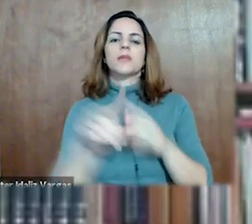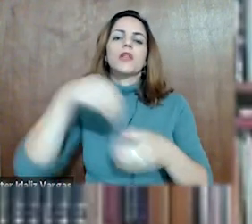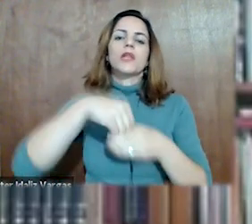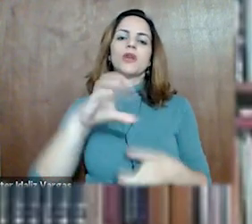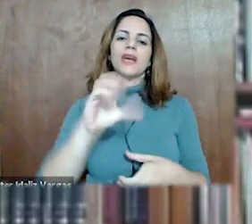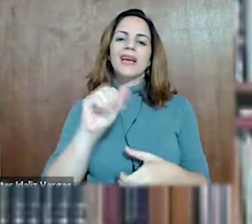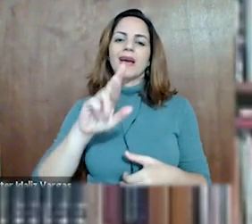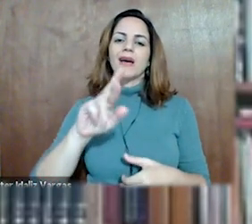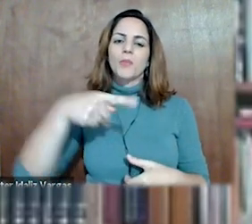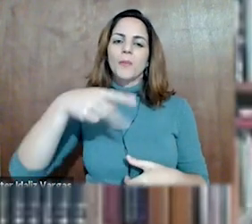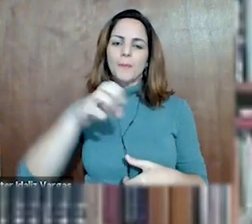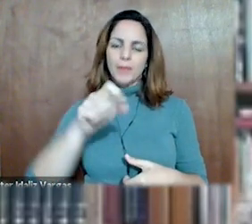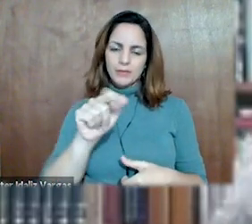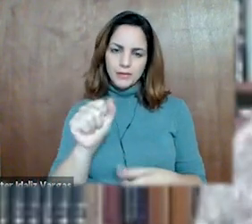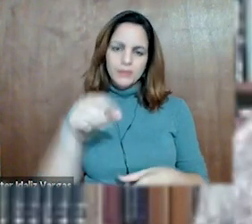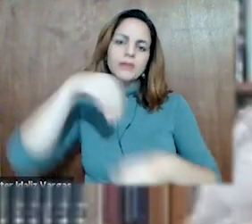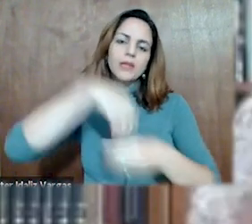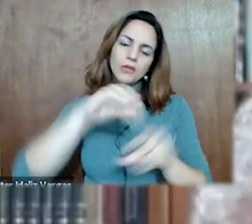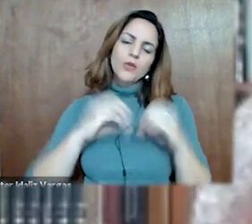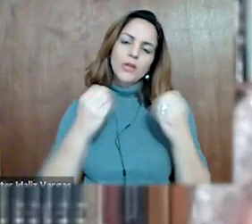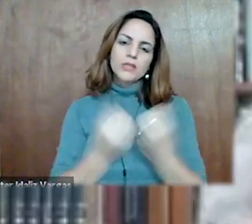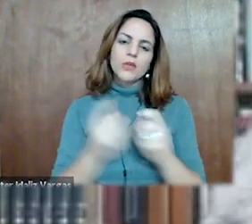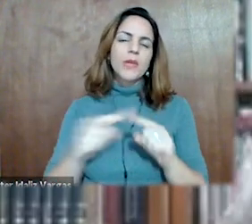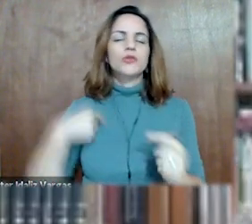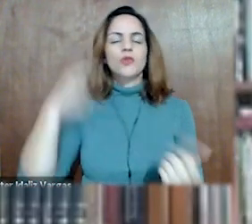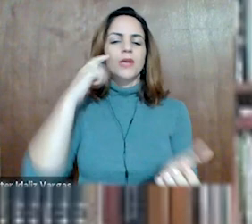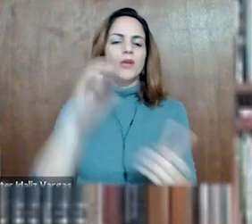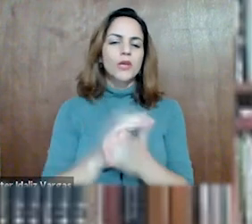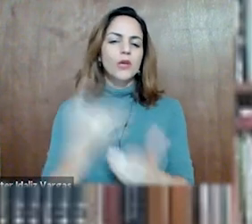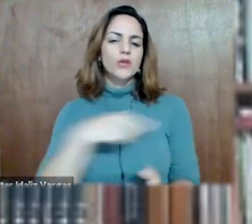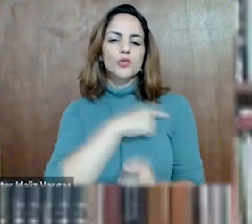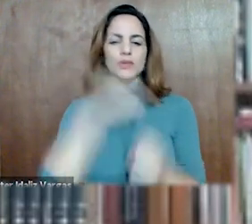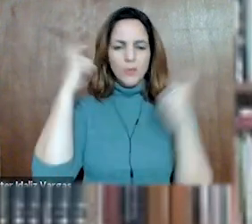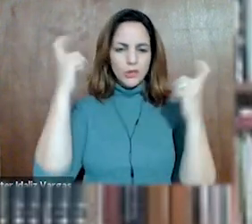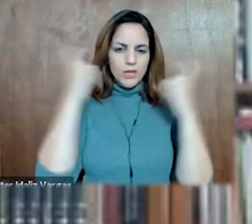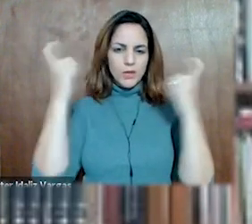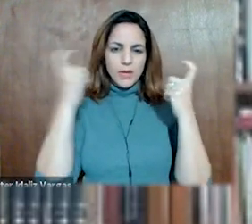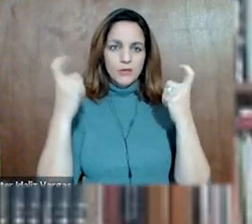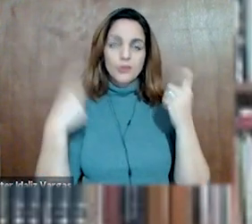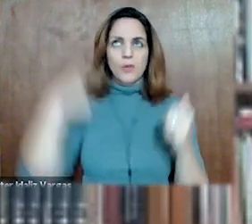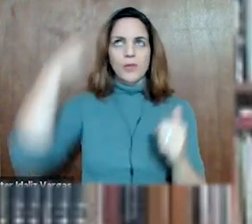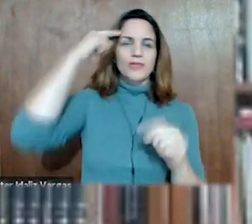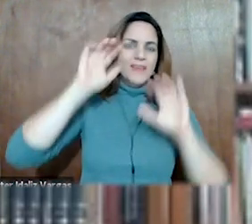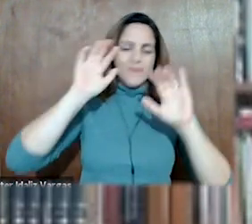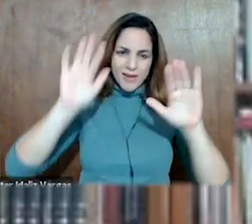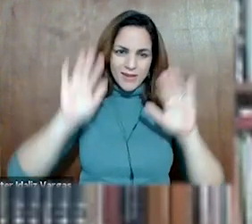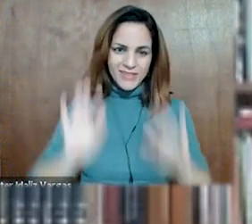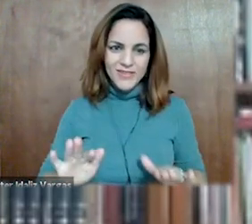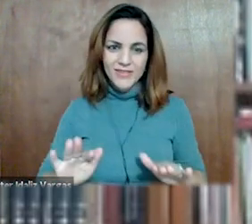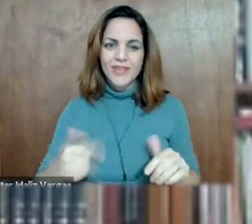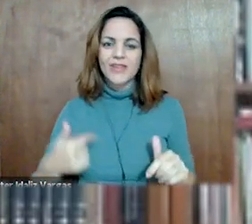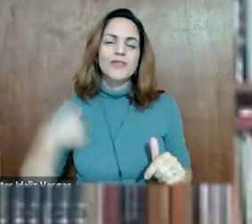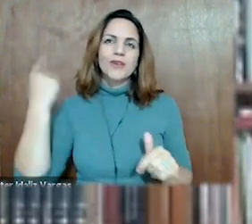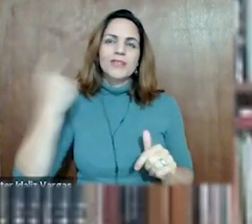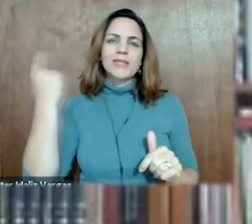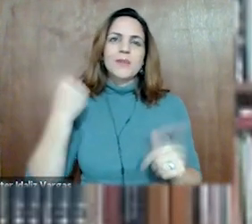organizaciones. Así que yo creo que lo que estamos celebrando, que me parece fantástico, yo en esa época en mi casa siempre tenía